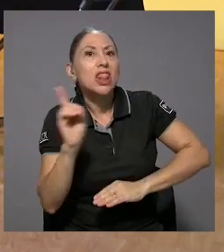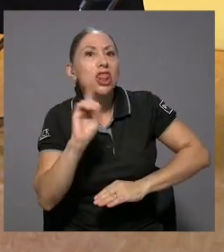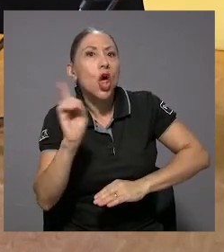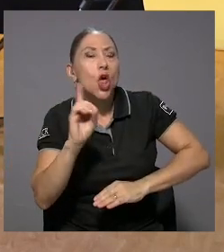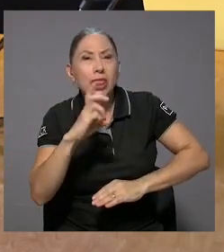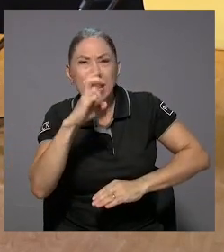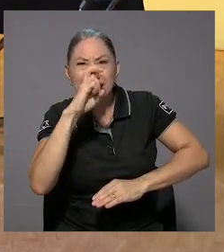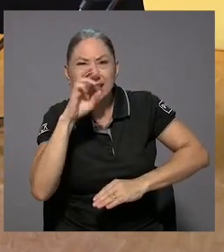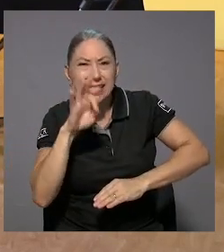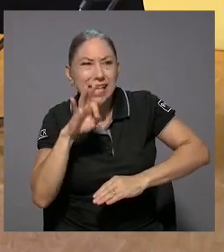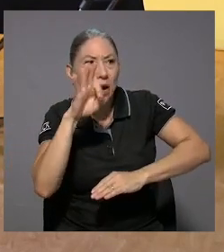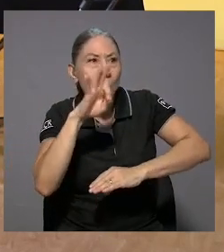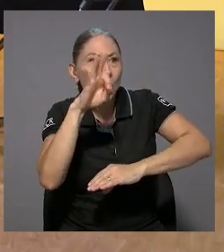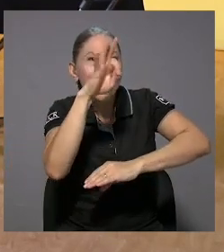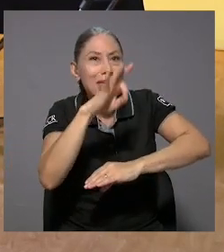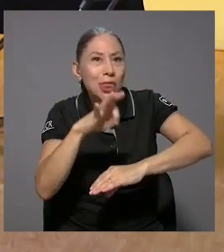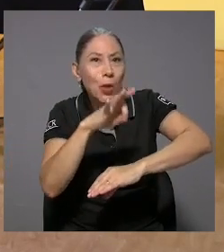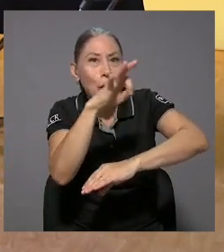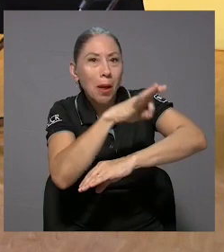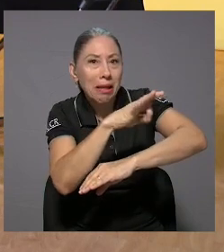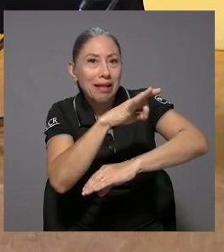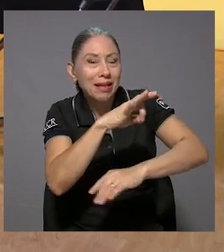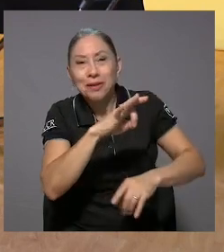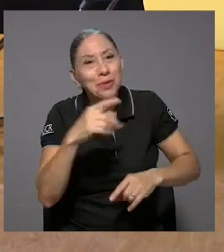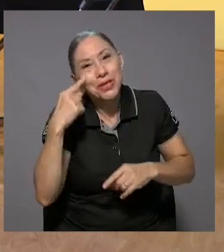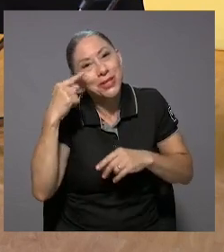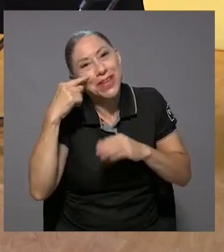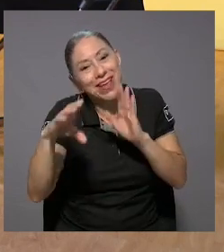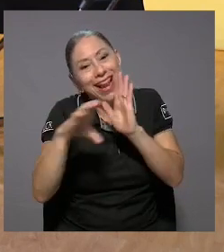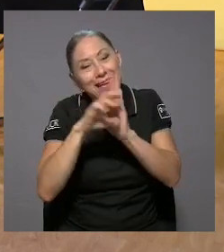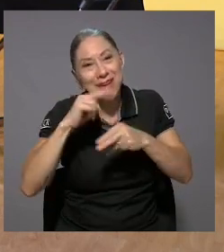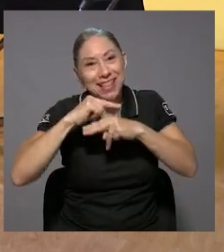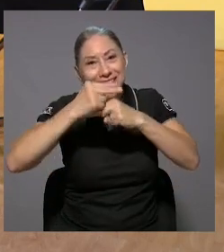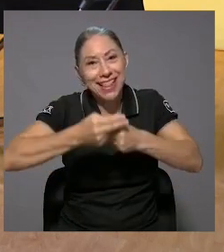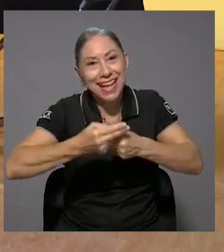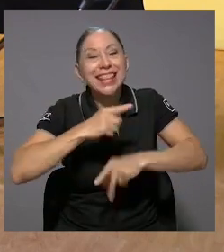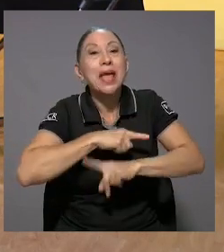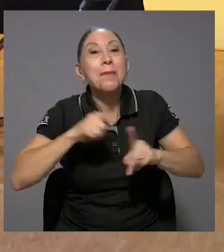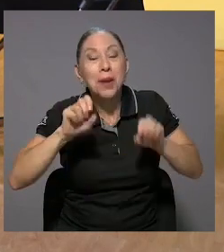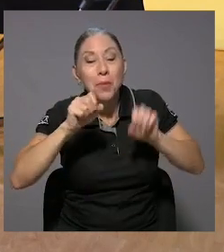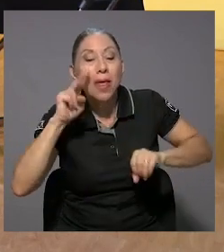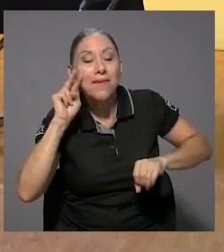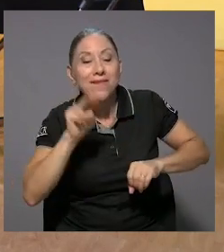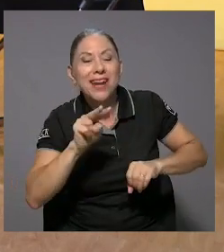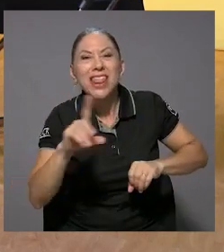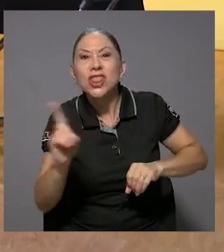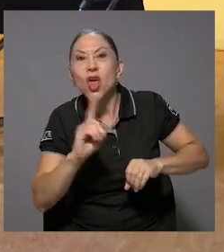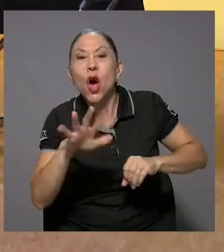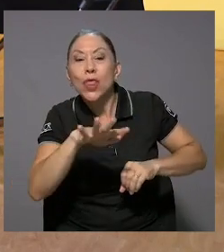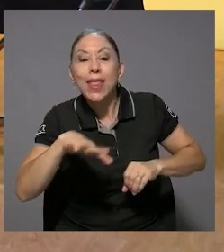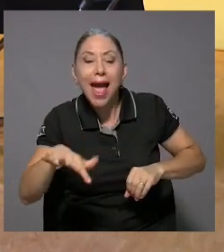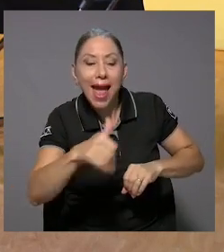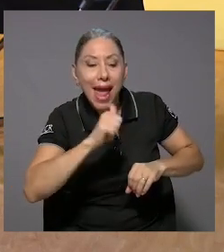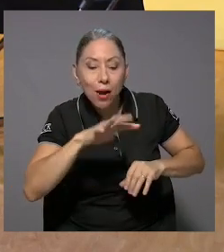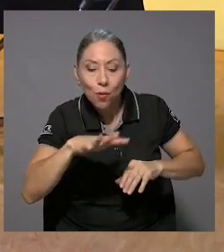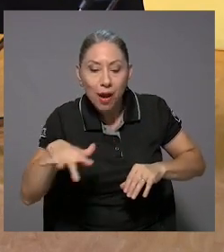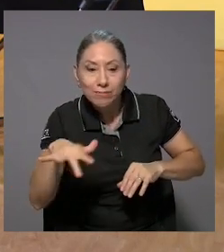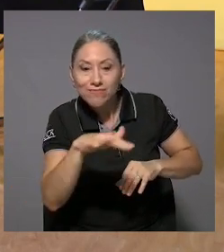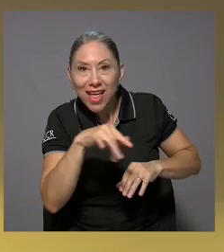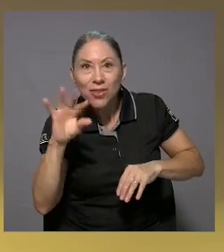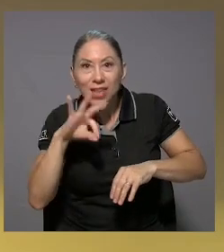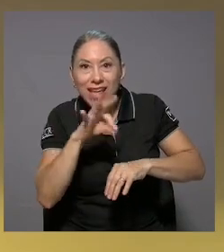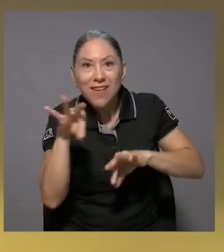o dónde está, tal vez el zancudito no sale en la imagen de satélite, pero sí las áreas donde hay agua, donde exacto.